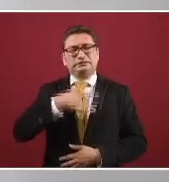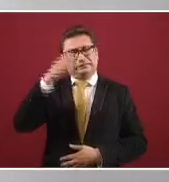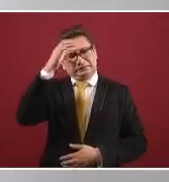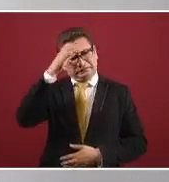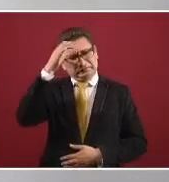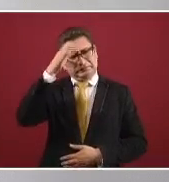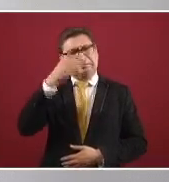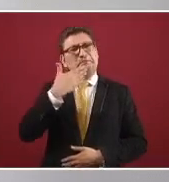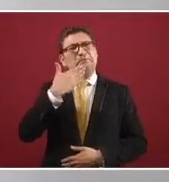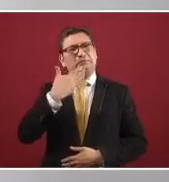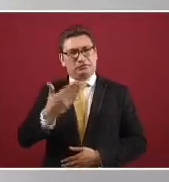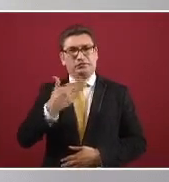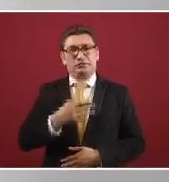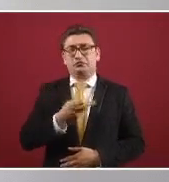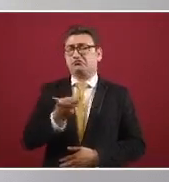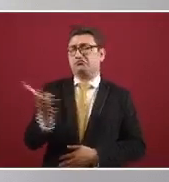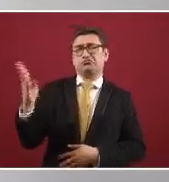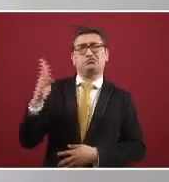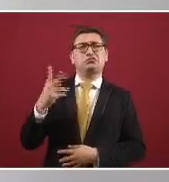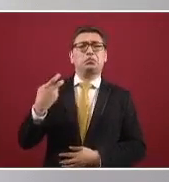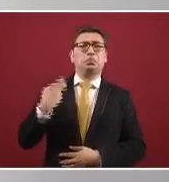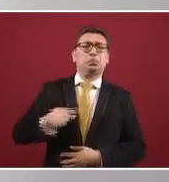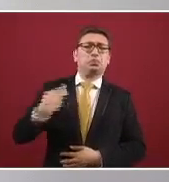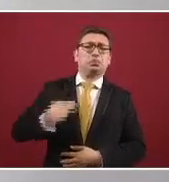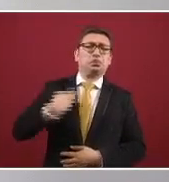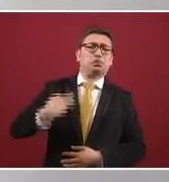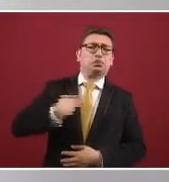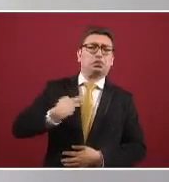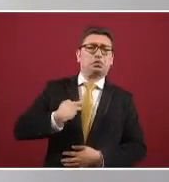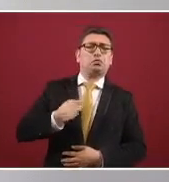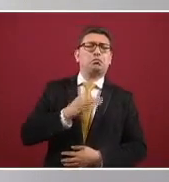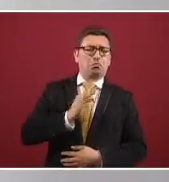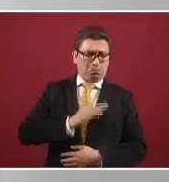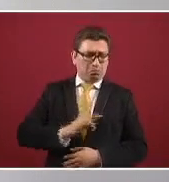Y pueden estar diciendo lo que sea.